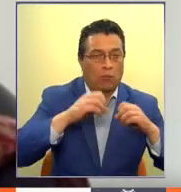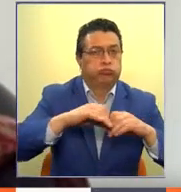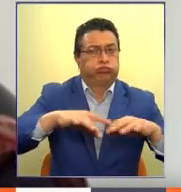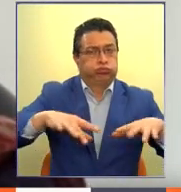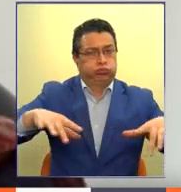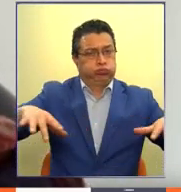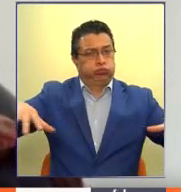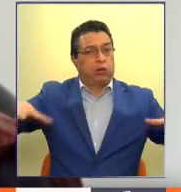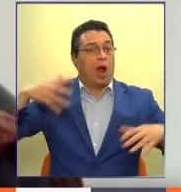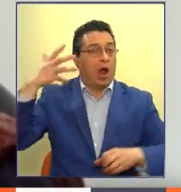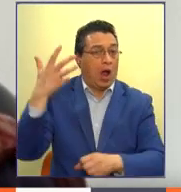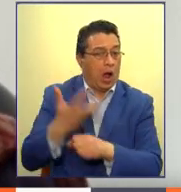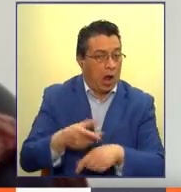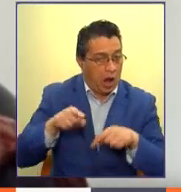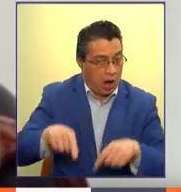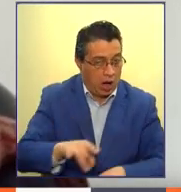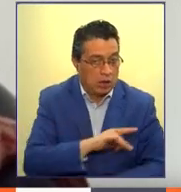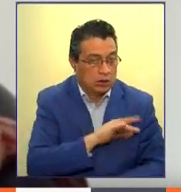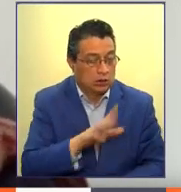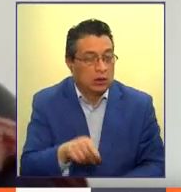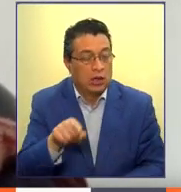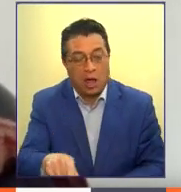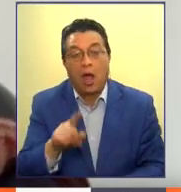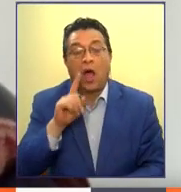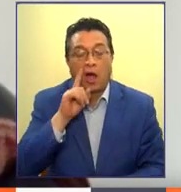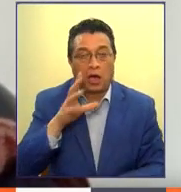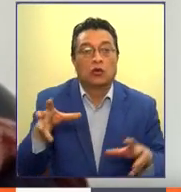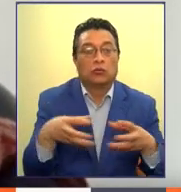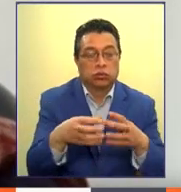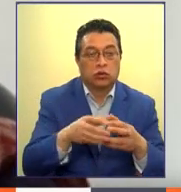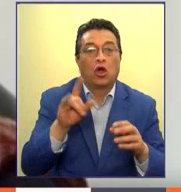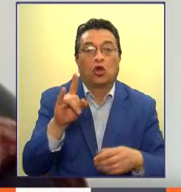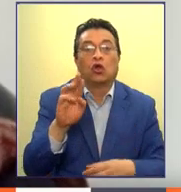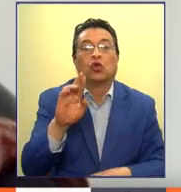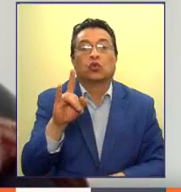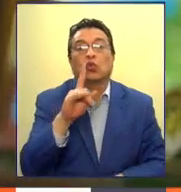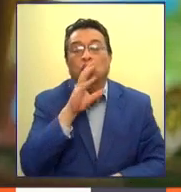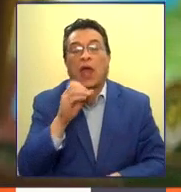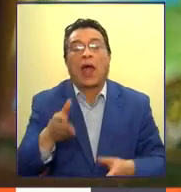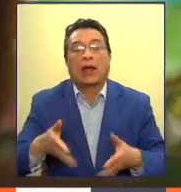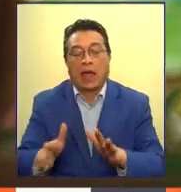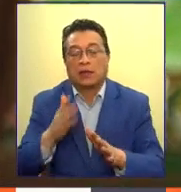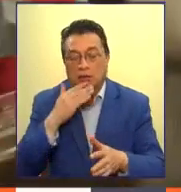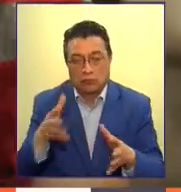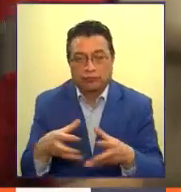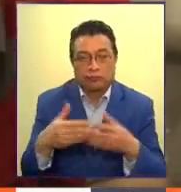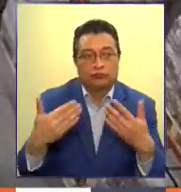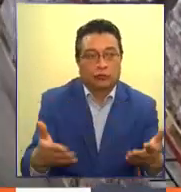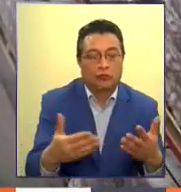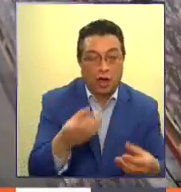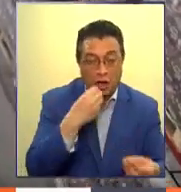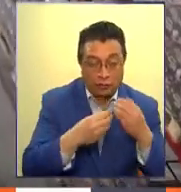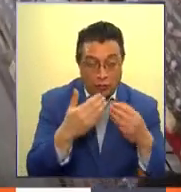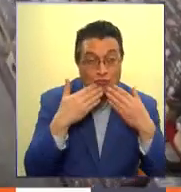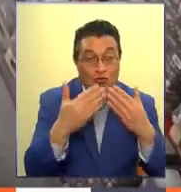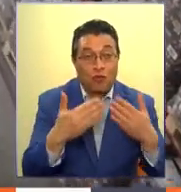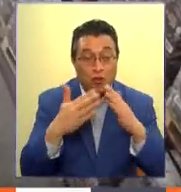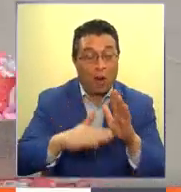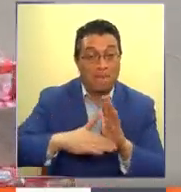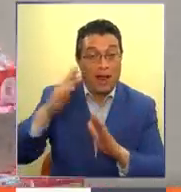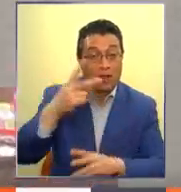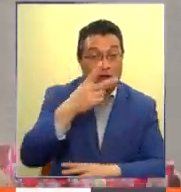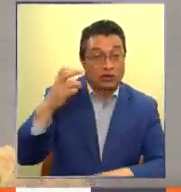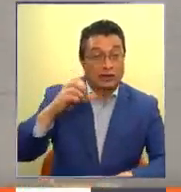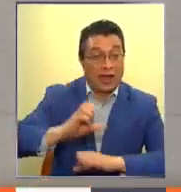importante estos últimos meses y las organizaciones que hacen rutas calle a personas en situación de calle. Los alimentos que donan las más de 200